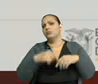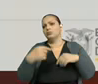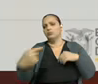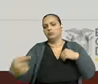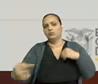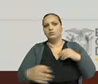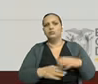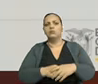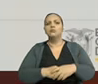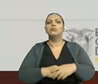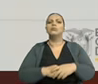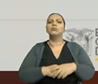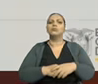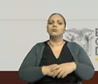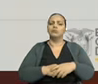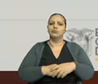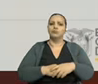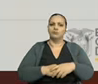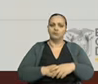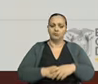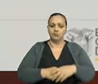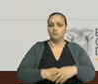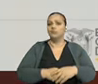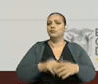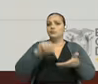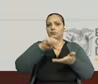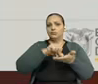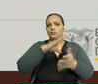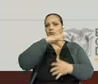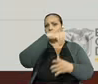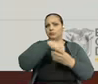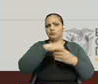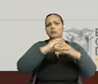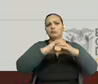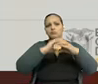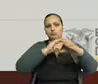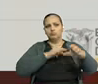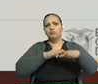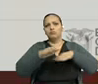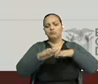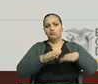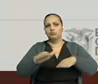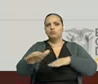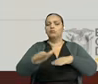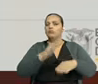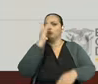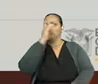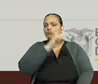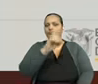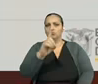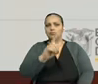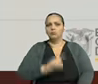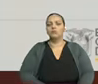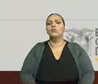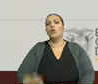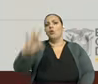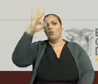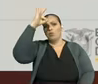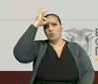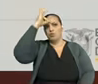placa. También transporte urbano con restricción de circulación. Se autoriza la atención para consultas